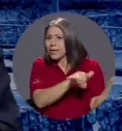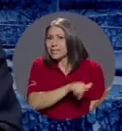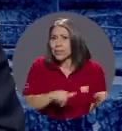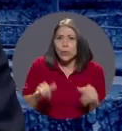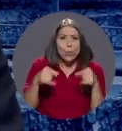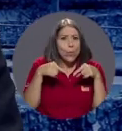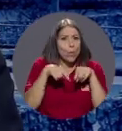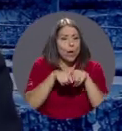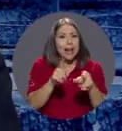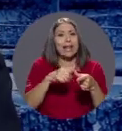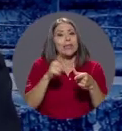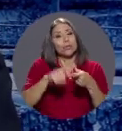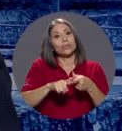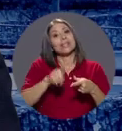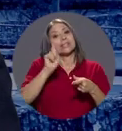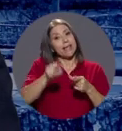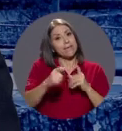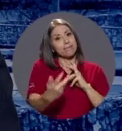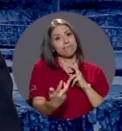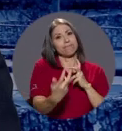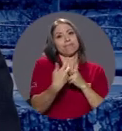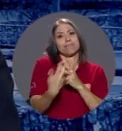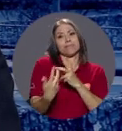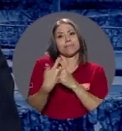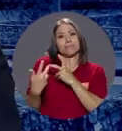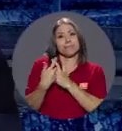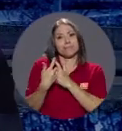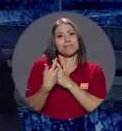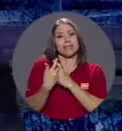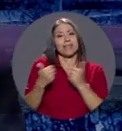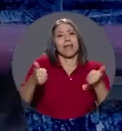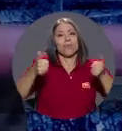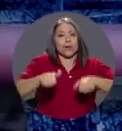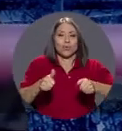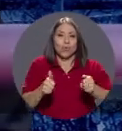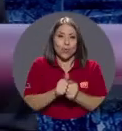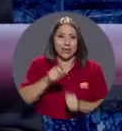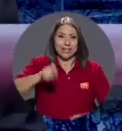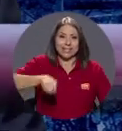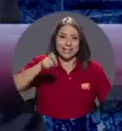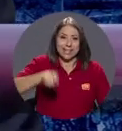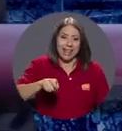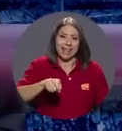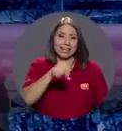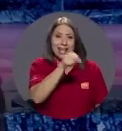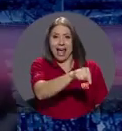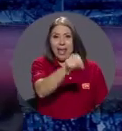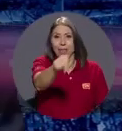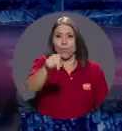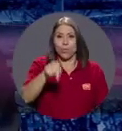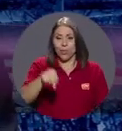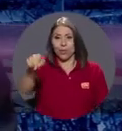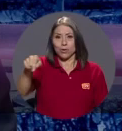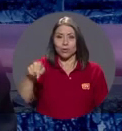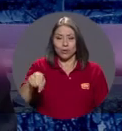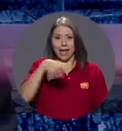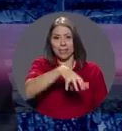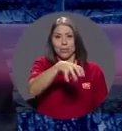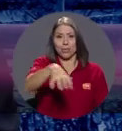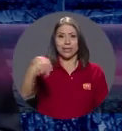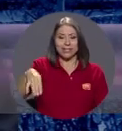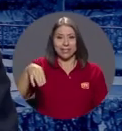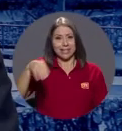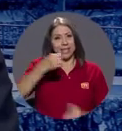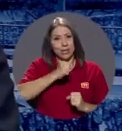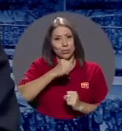conversamos. Entonces, bueno, eso tiene que ser definitivamente un traje a la medida del plan regulador de acuerdo con las necesidades que tenga cada uno de los cantones y